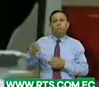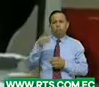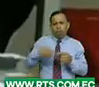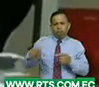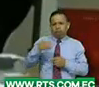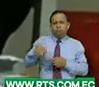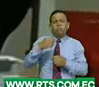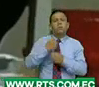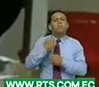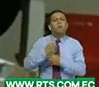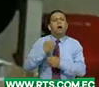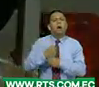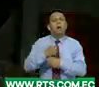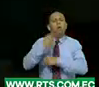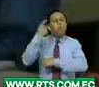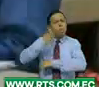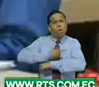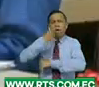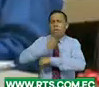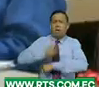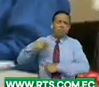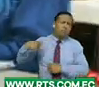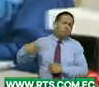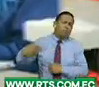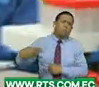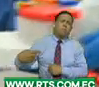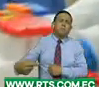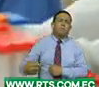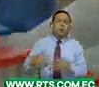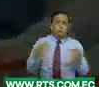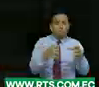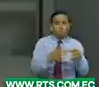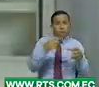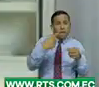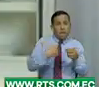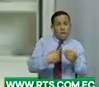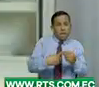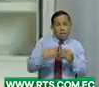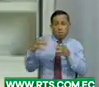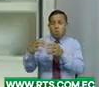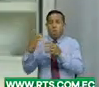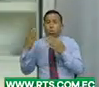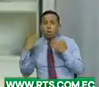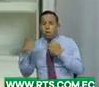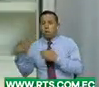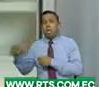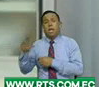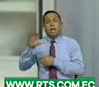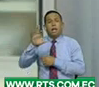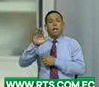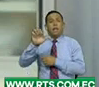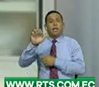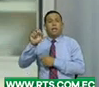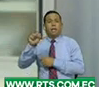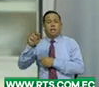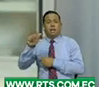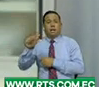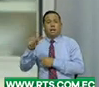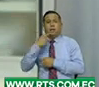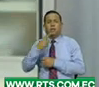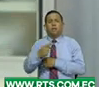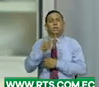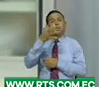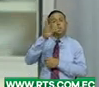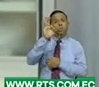en los tres laboratorios de guayaquil quito y tena la última semana procesamos 19 mil 500 muestras y